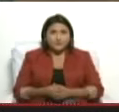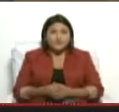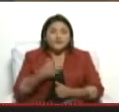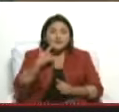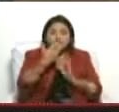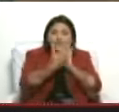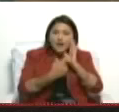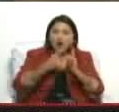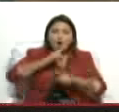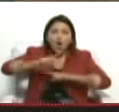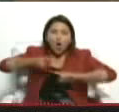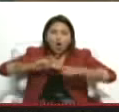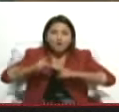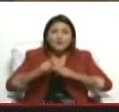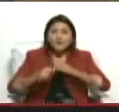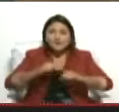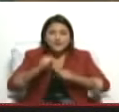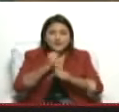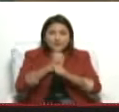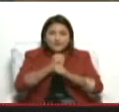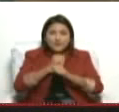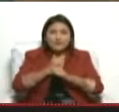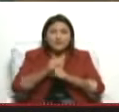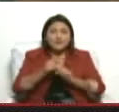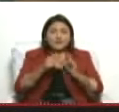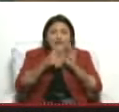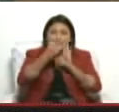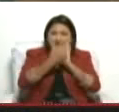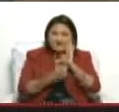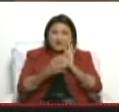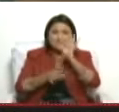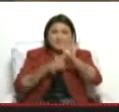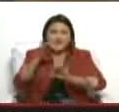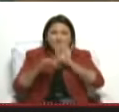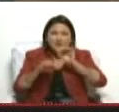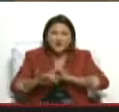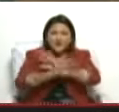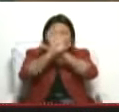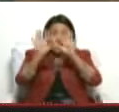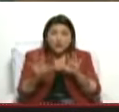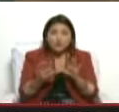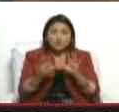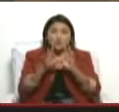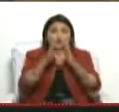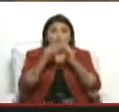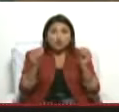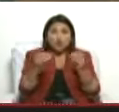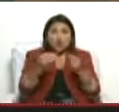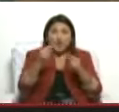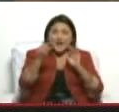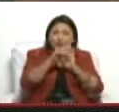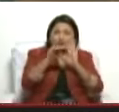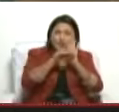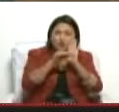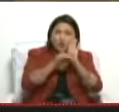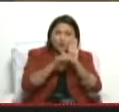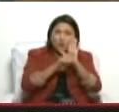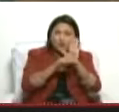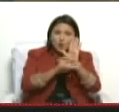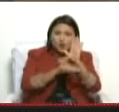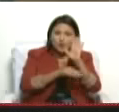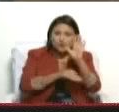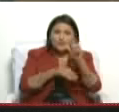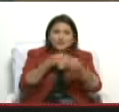operación donde se se especificaba allí todas las acciones que se iban